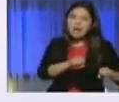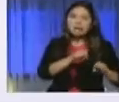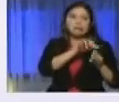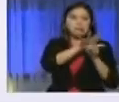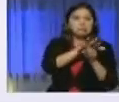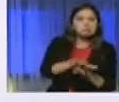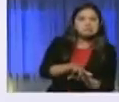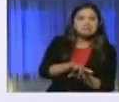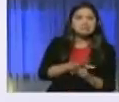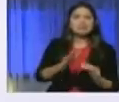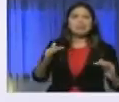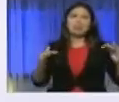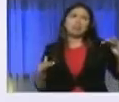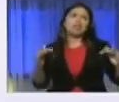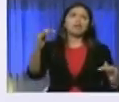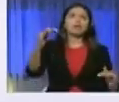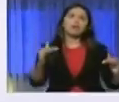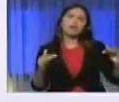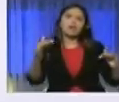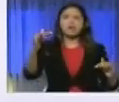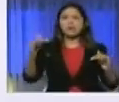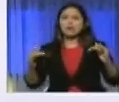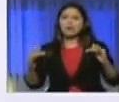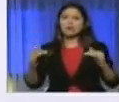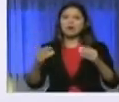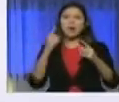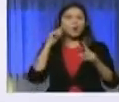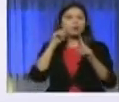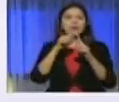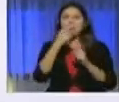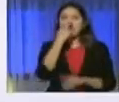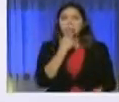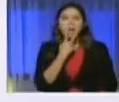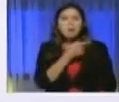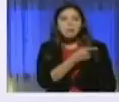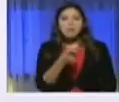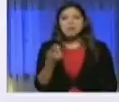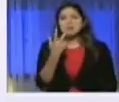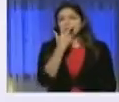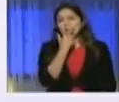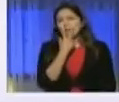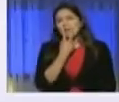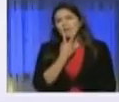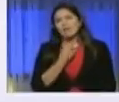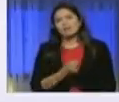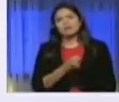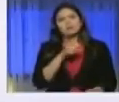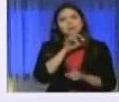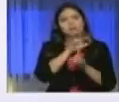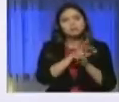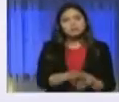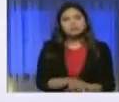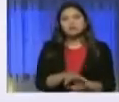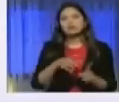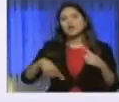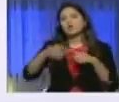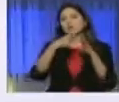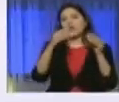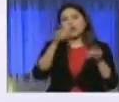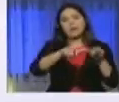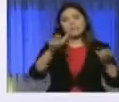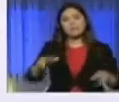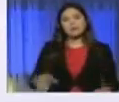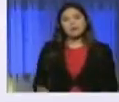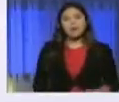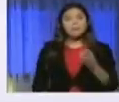excluyente, desigual, que fabrica pobreza, miseria y explotación de los seres humanos. Mira, me dicen